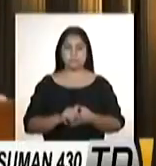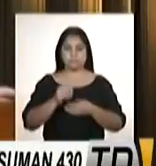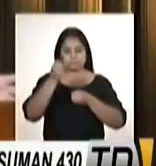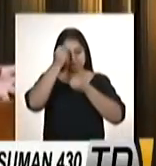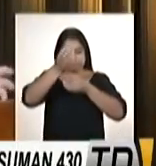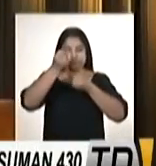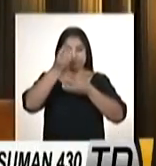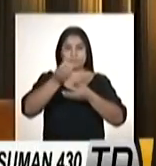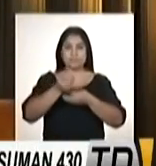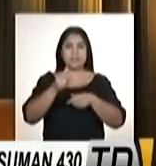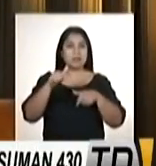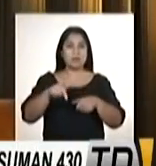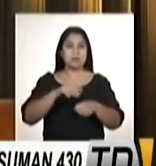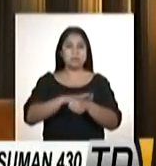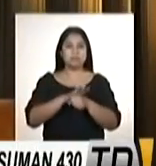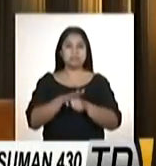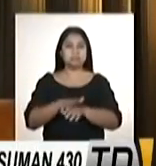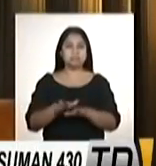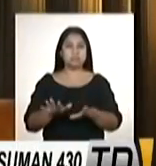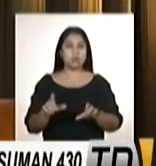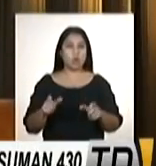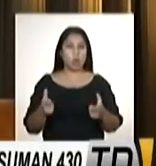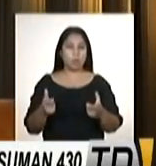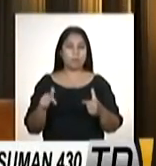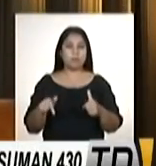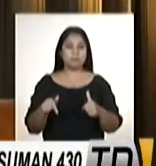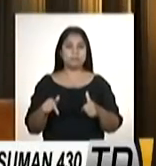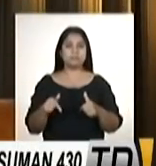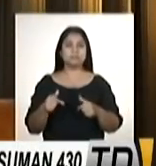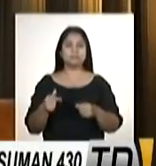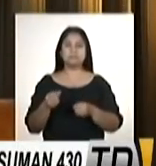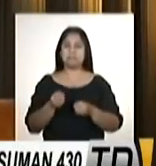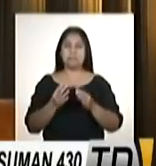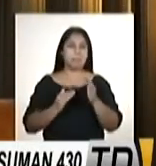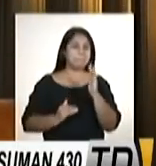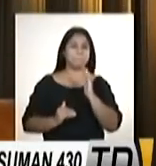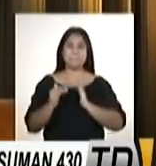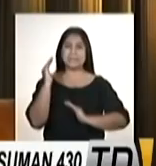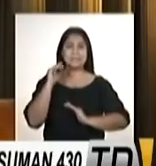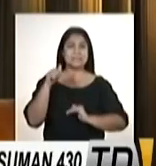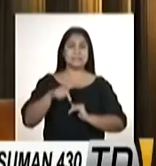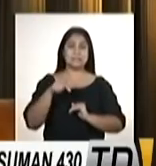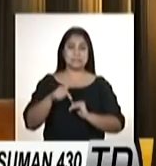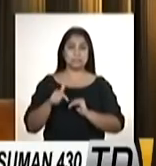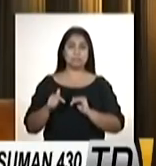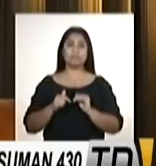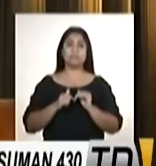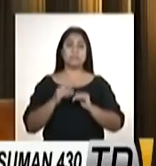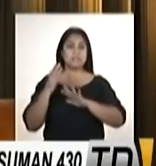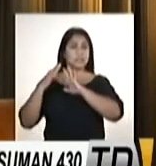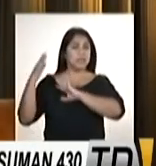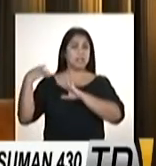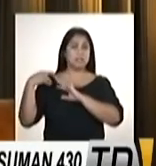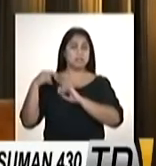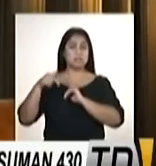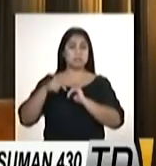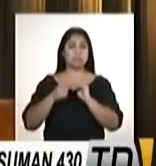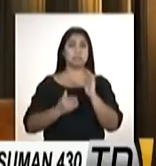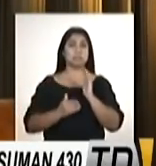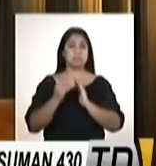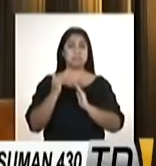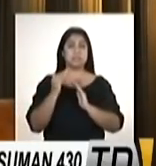Quiero informarles que el estado de la epidemia al día de hoy nos arroja el pico más alto en lo que vamos a detener